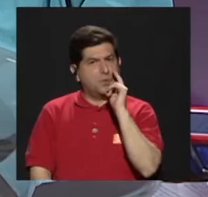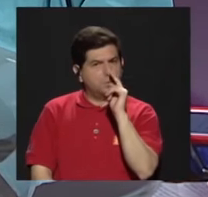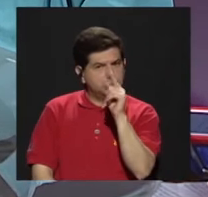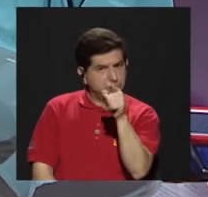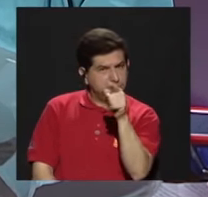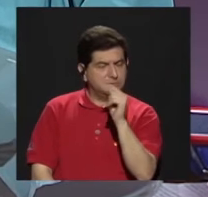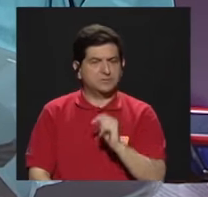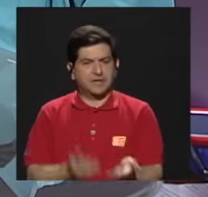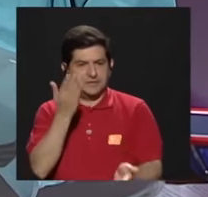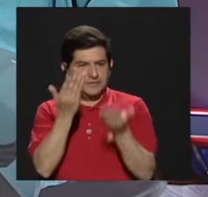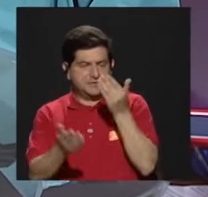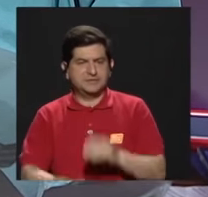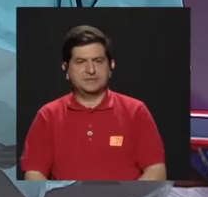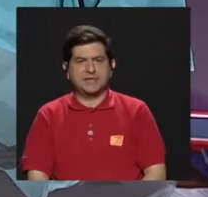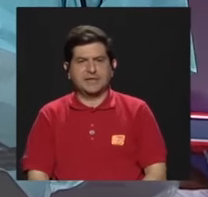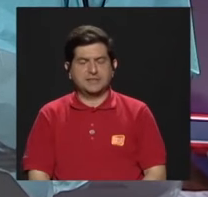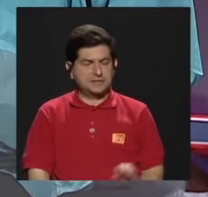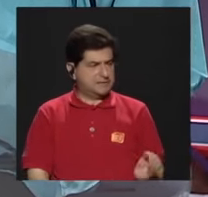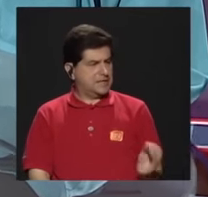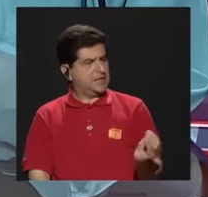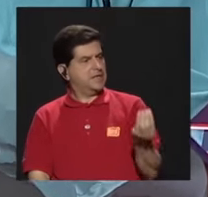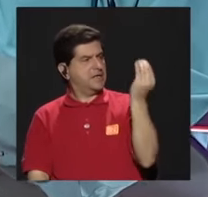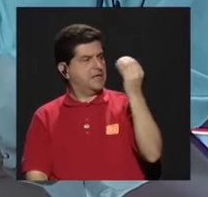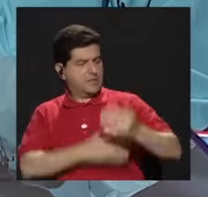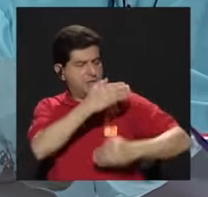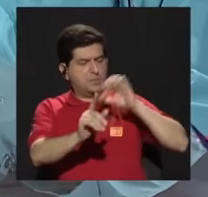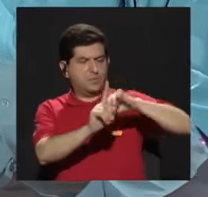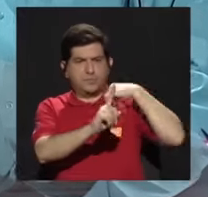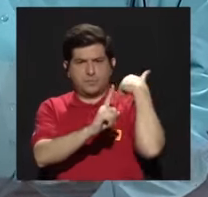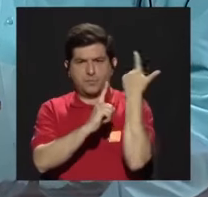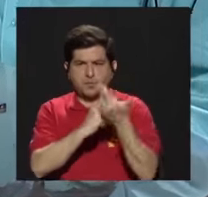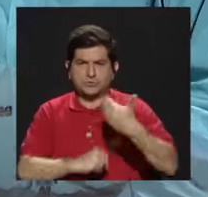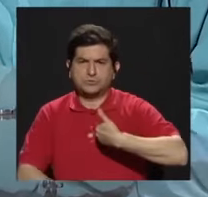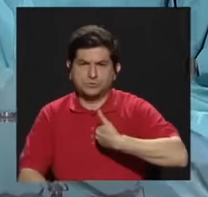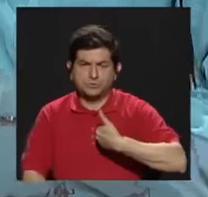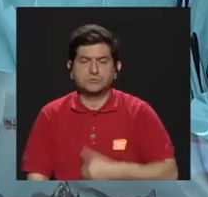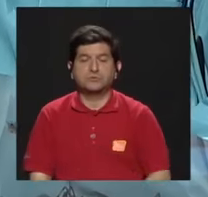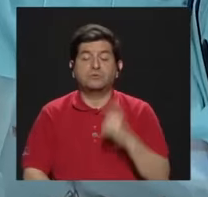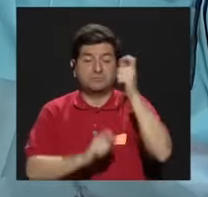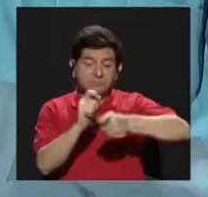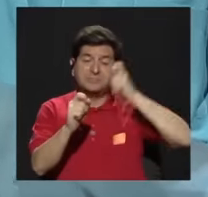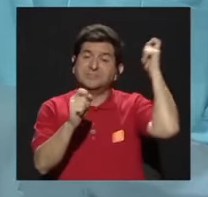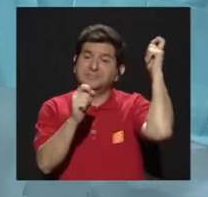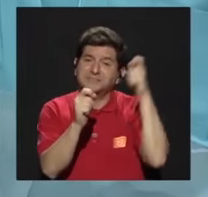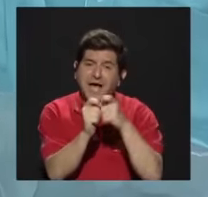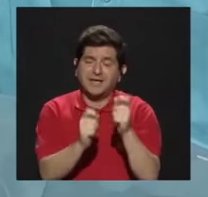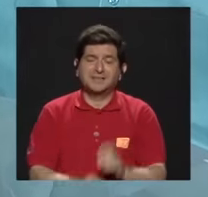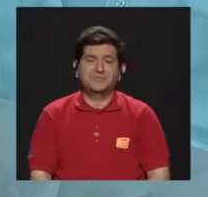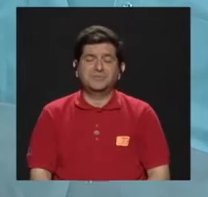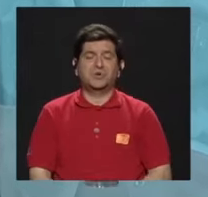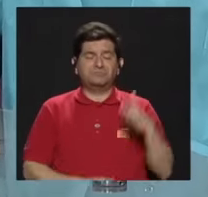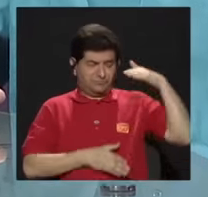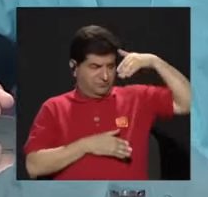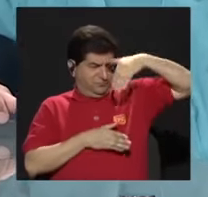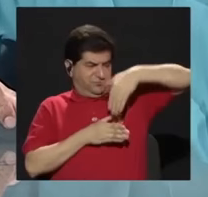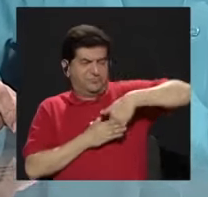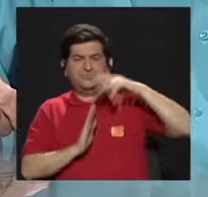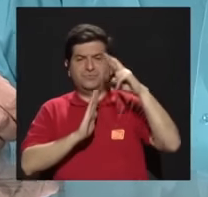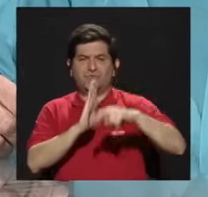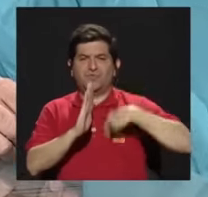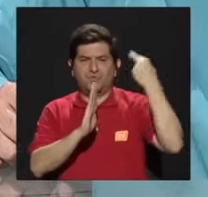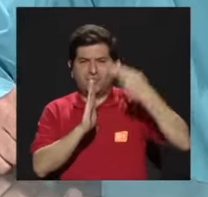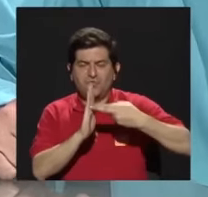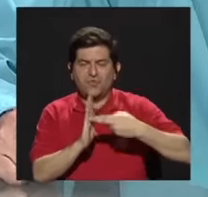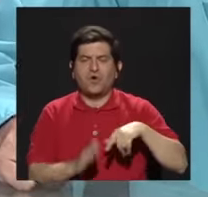vas criando o en los procesos de socialización que vos llevas, entonces precisamente la interiorización de los roles de género